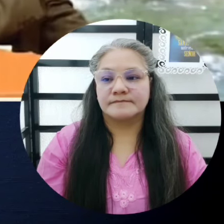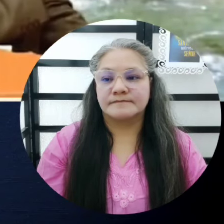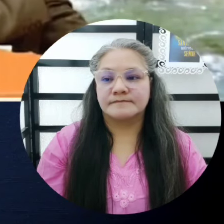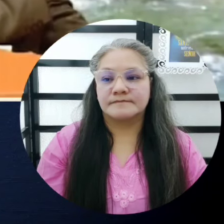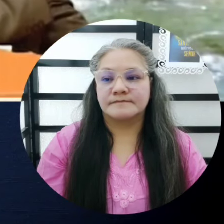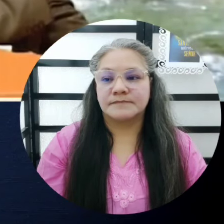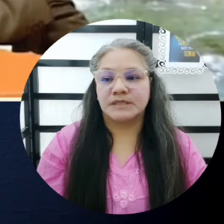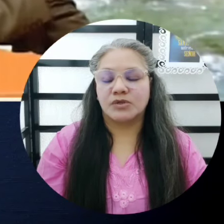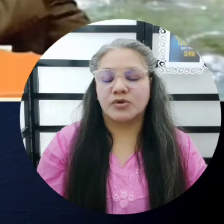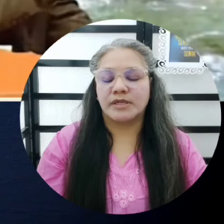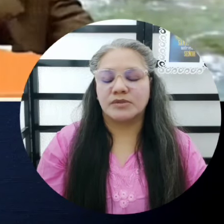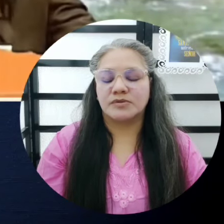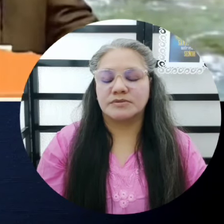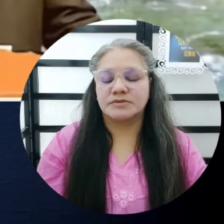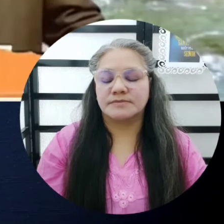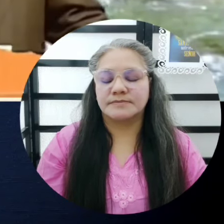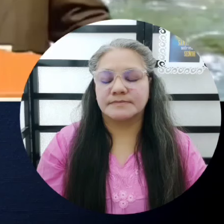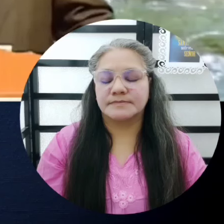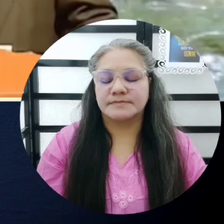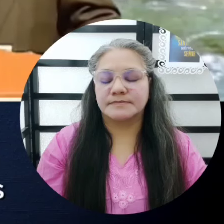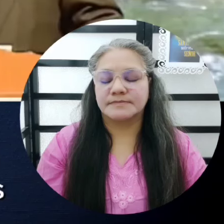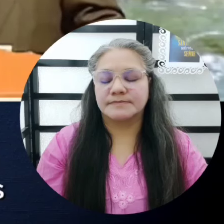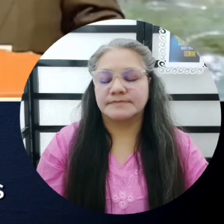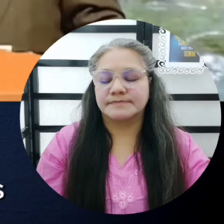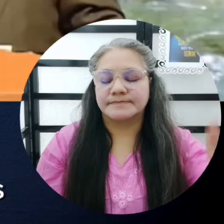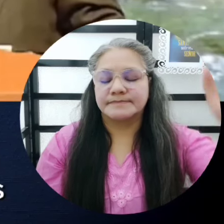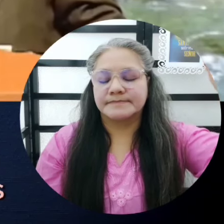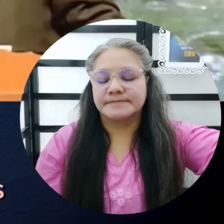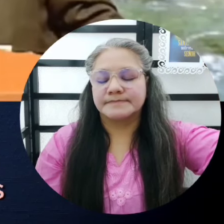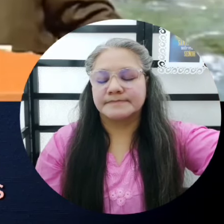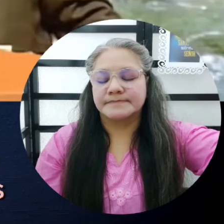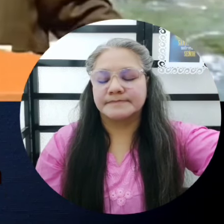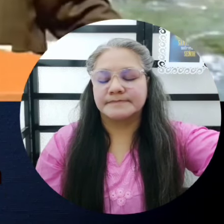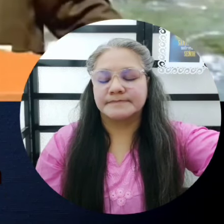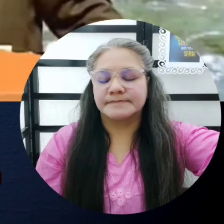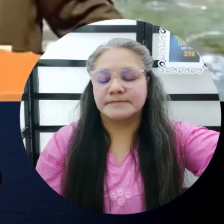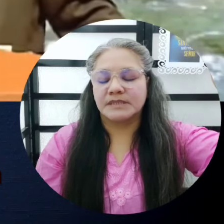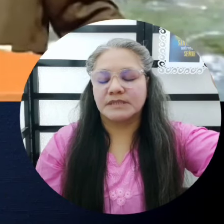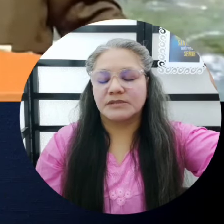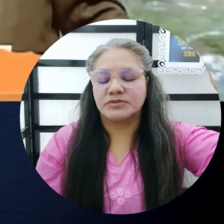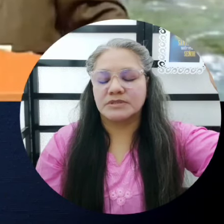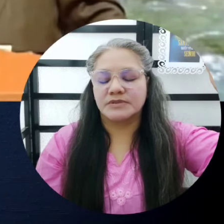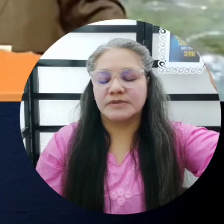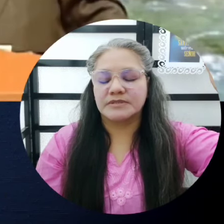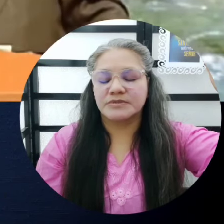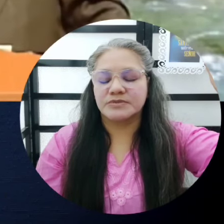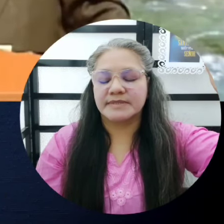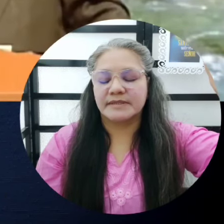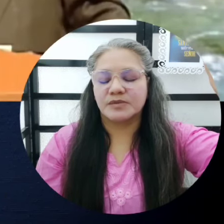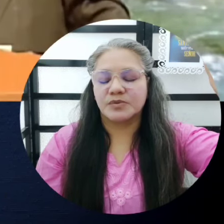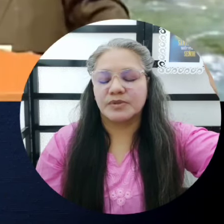Ella obedecía a Mardoqueo. La obediencia, qué linda es la obediencia.